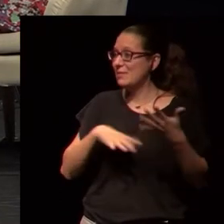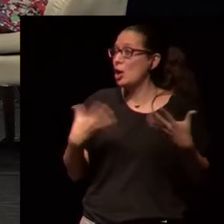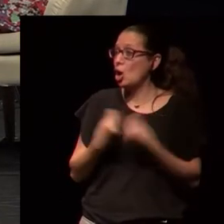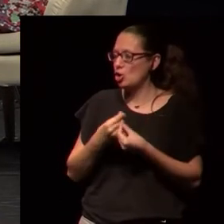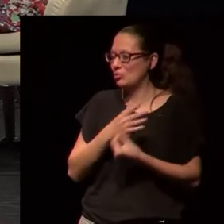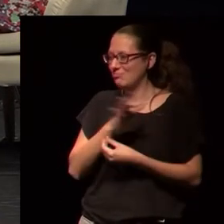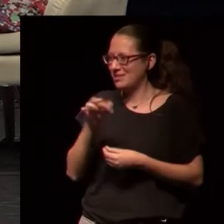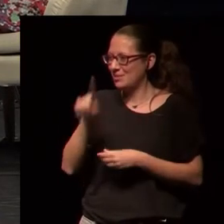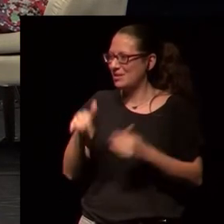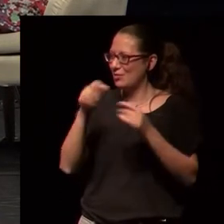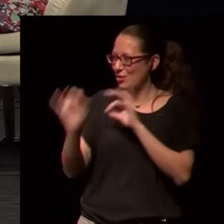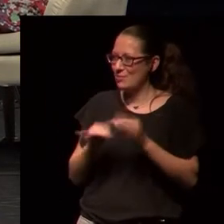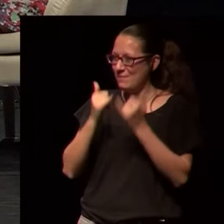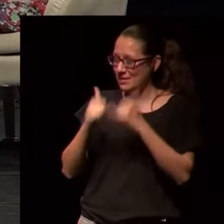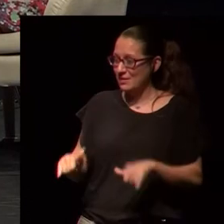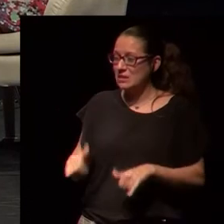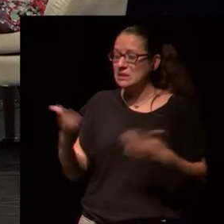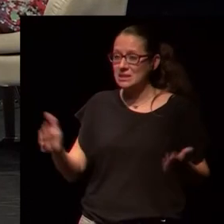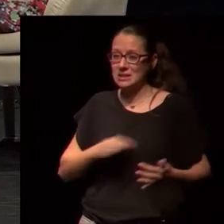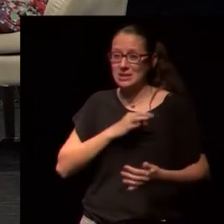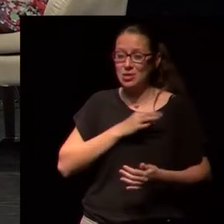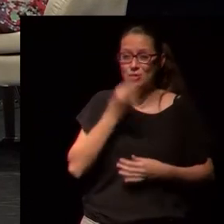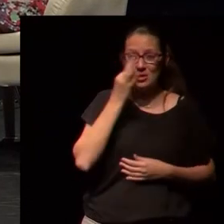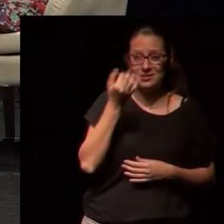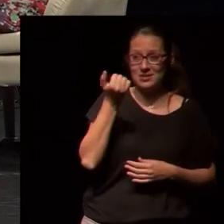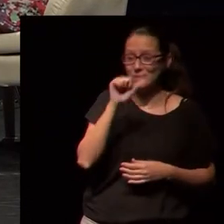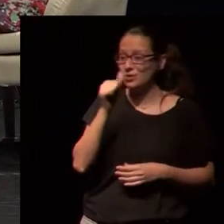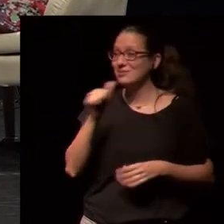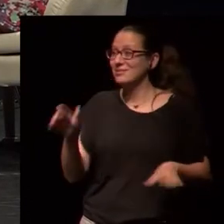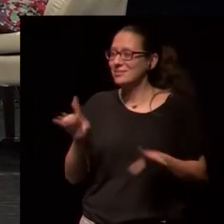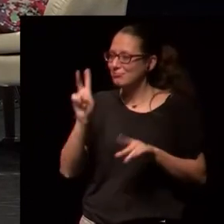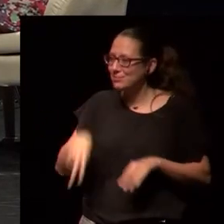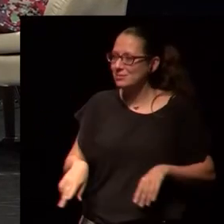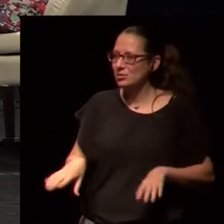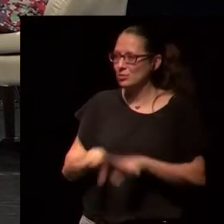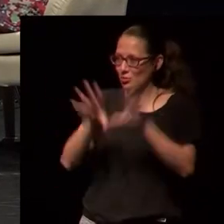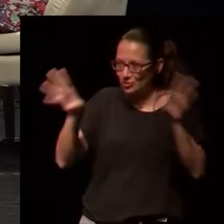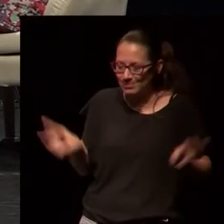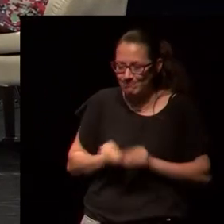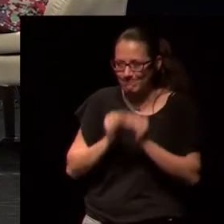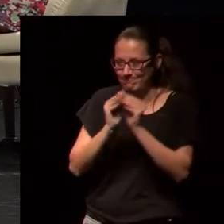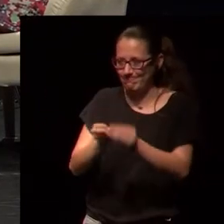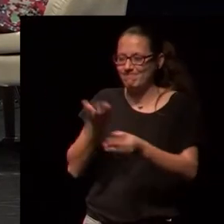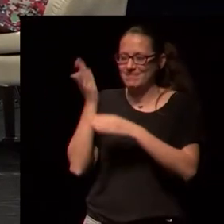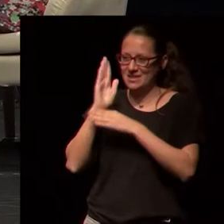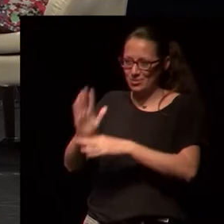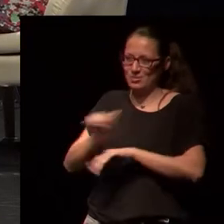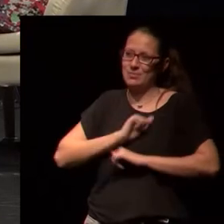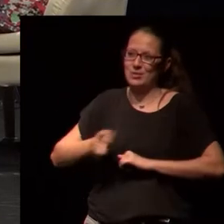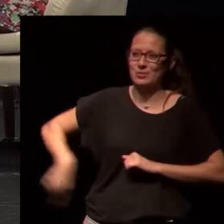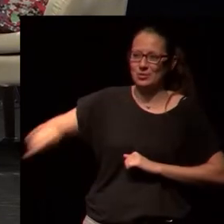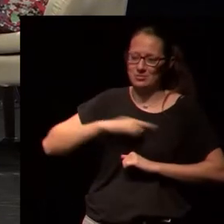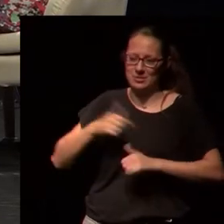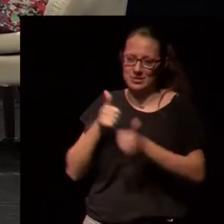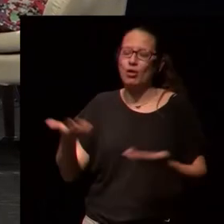festival. Y, señoras y señores, es la totalidad de mi presentación. Espero que hayan seguido